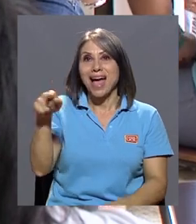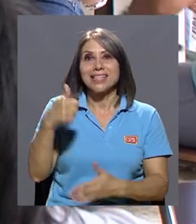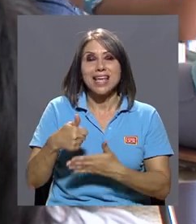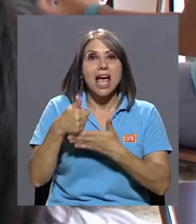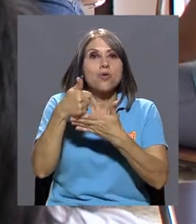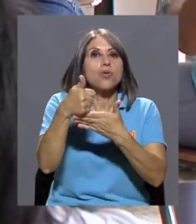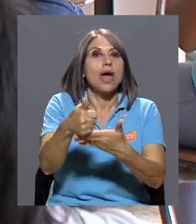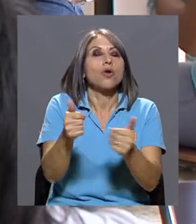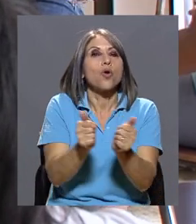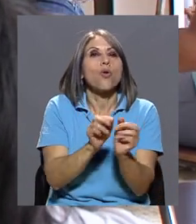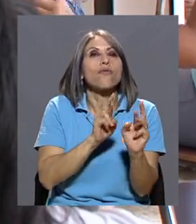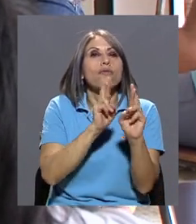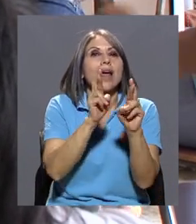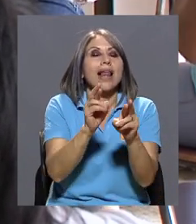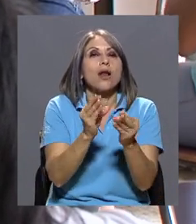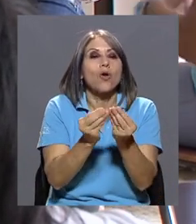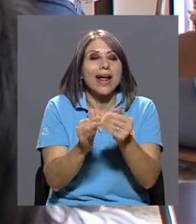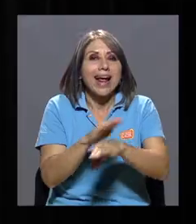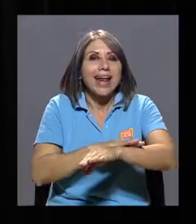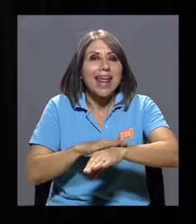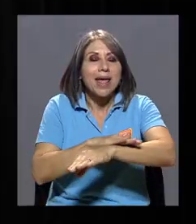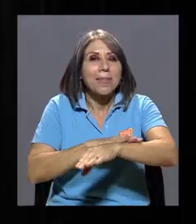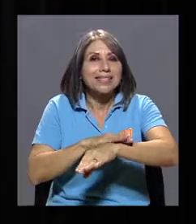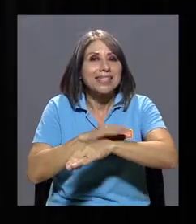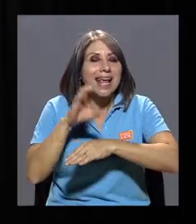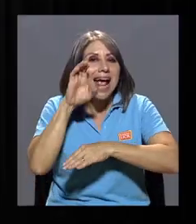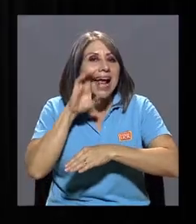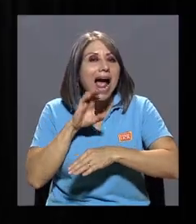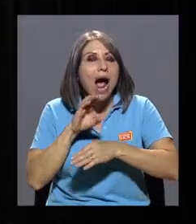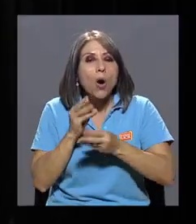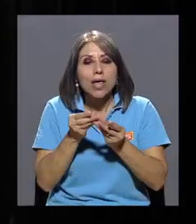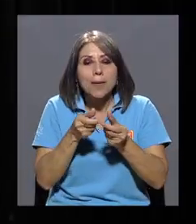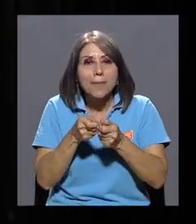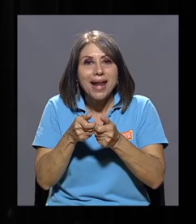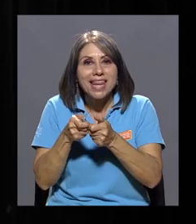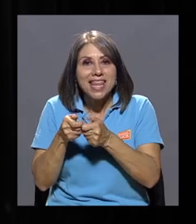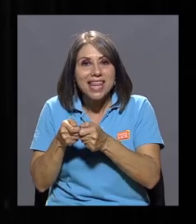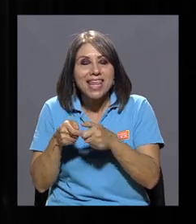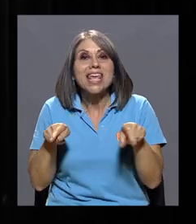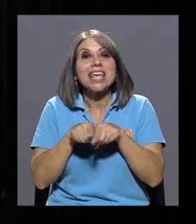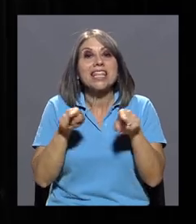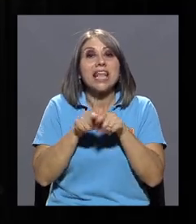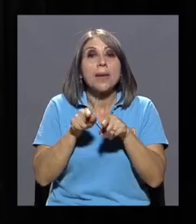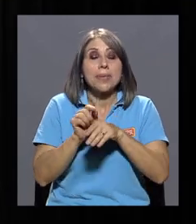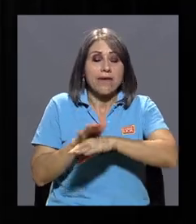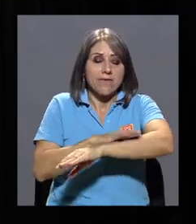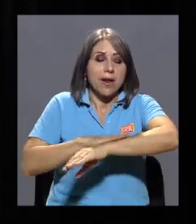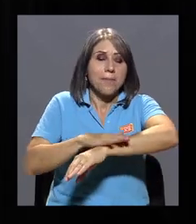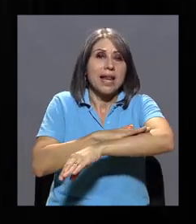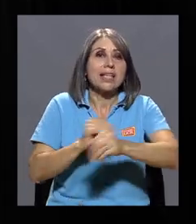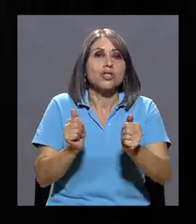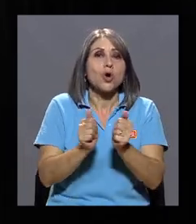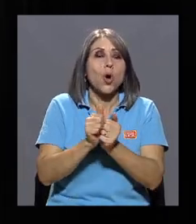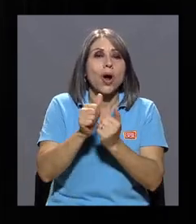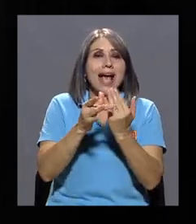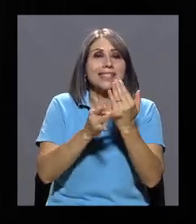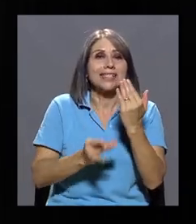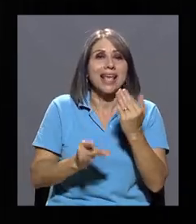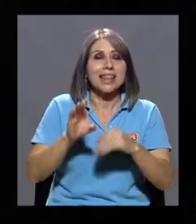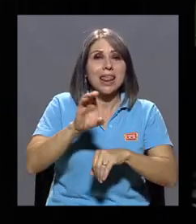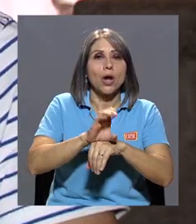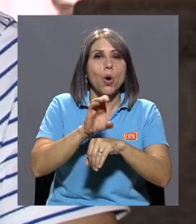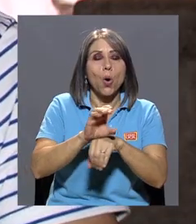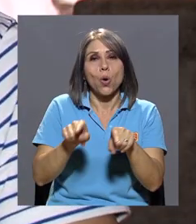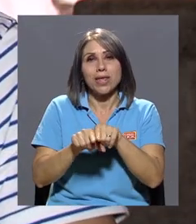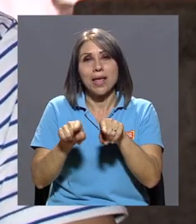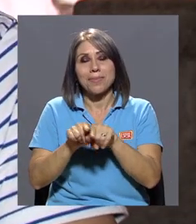colaboraron con la donación de cremas a base de cacao y maní y repelentes elaborados con aceite de coco y citronela. Yo creo que este